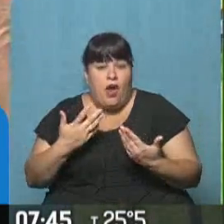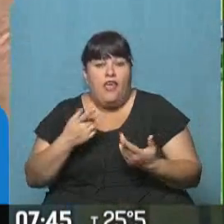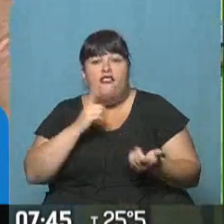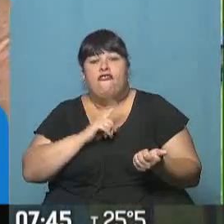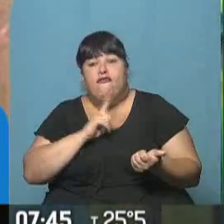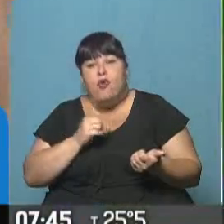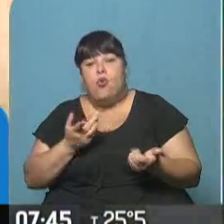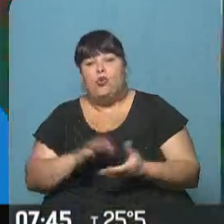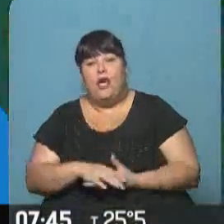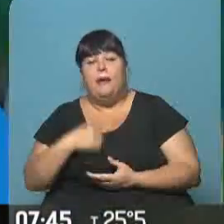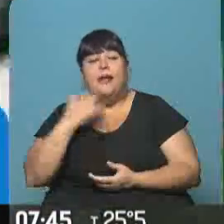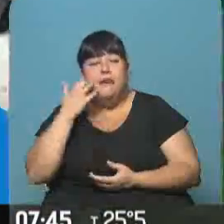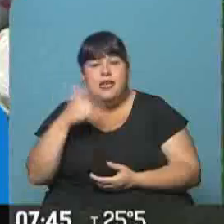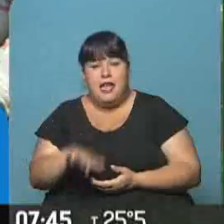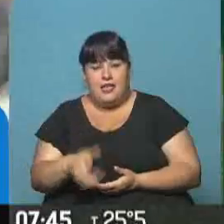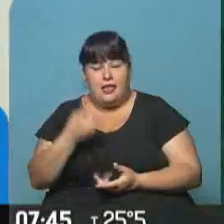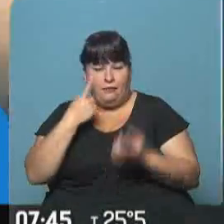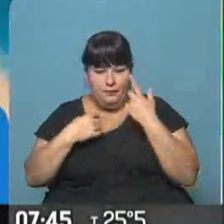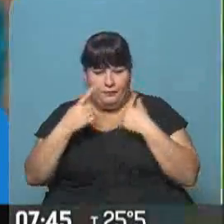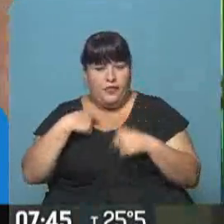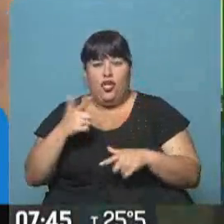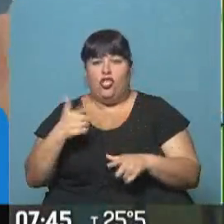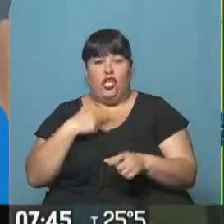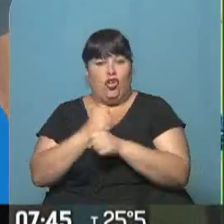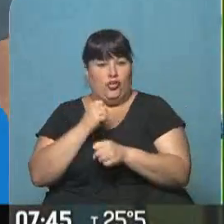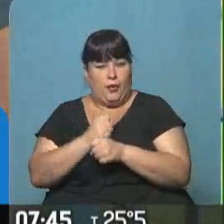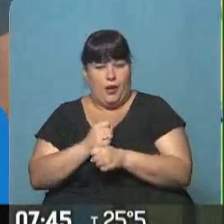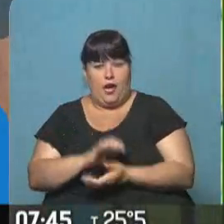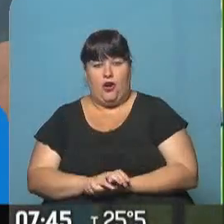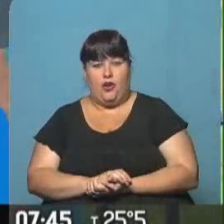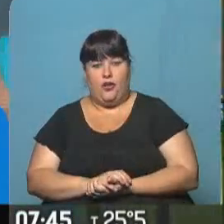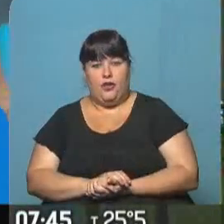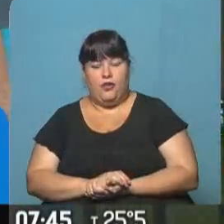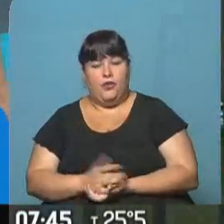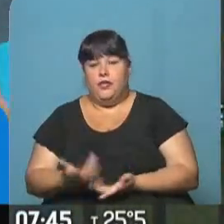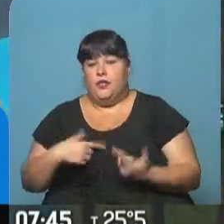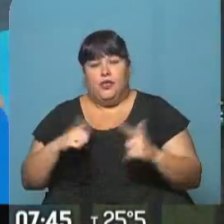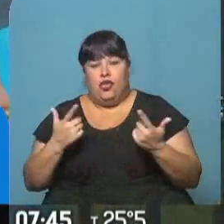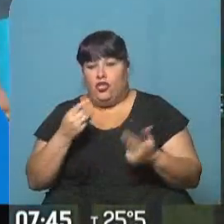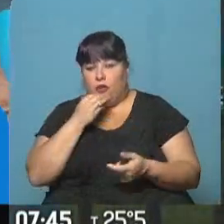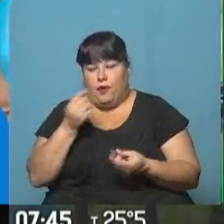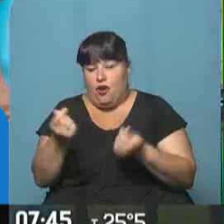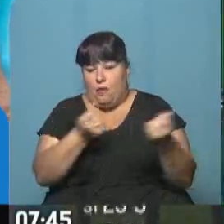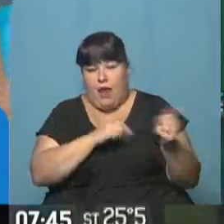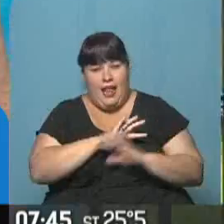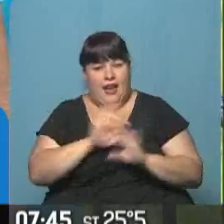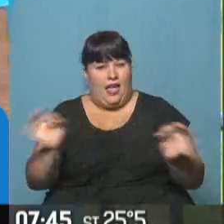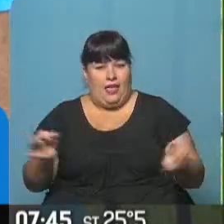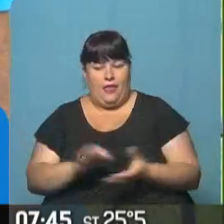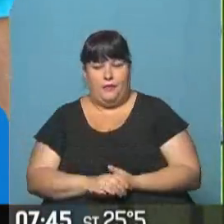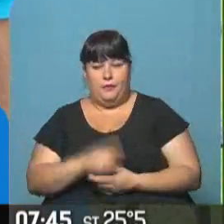poco de fruta para mi nieta, porque estoy sin trabajo y no tengo para comprarle